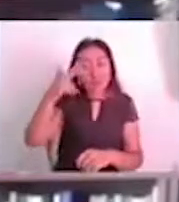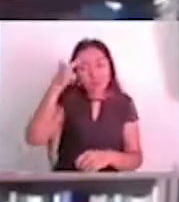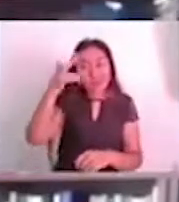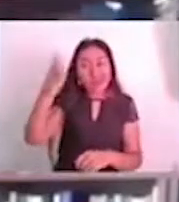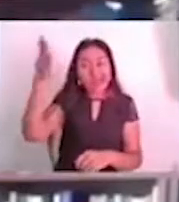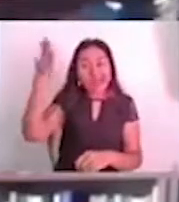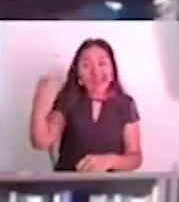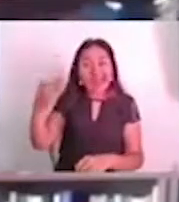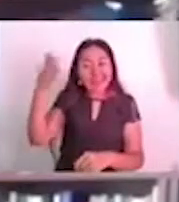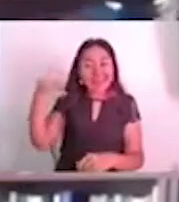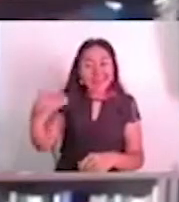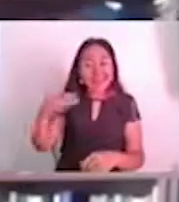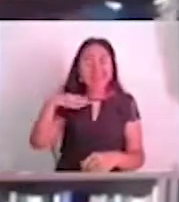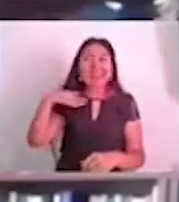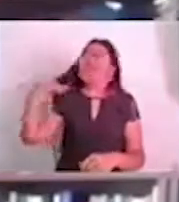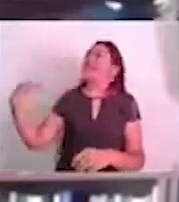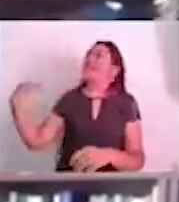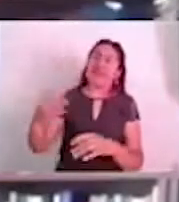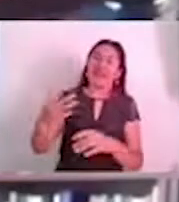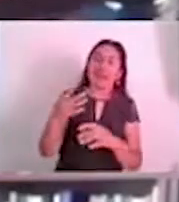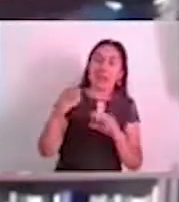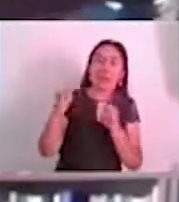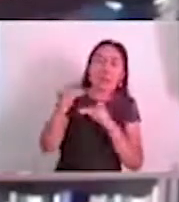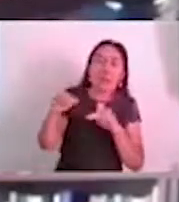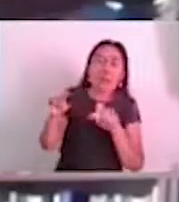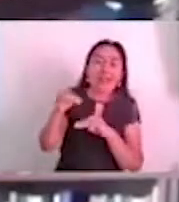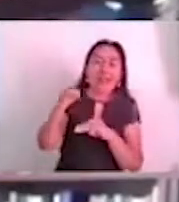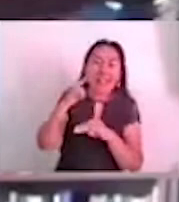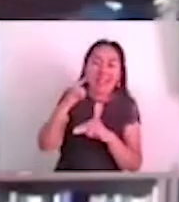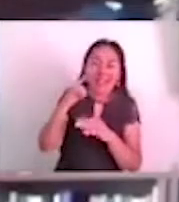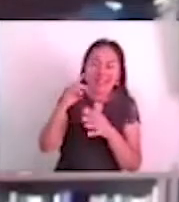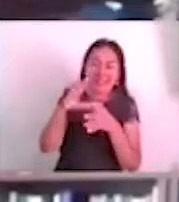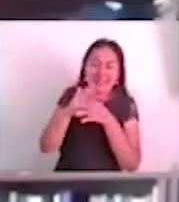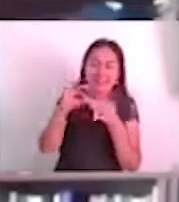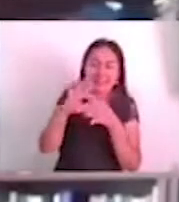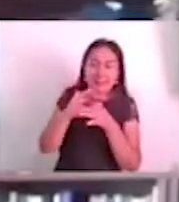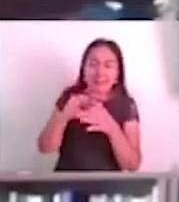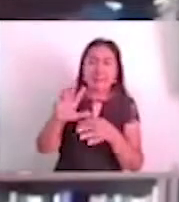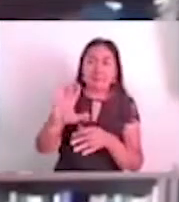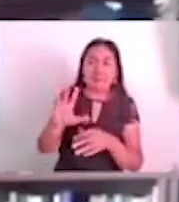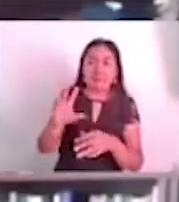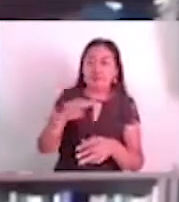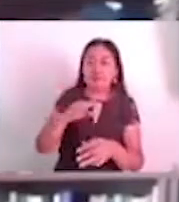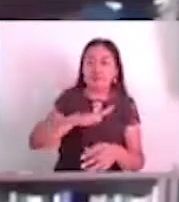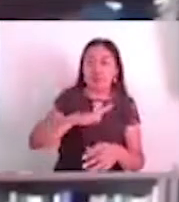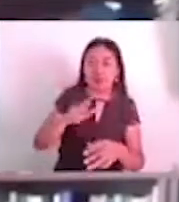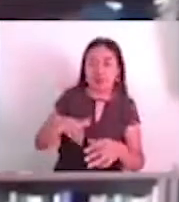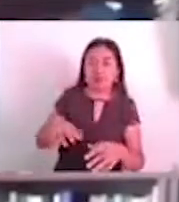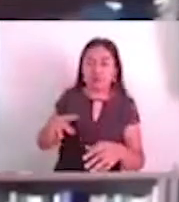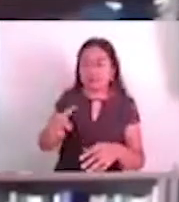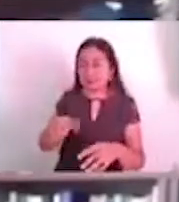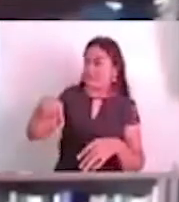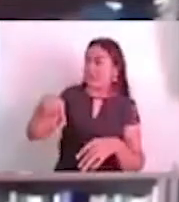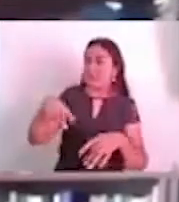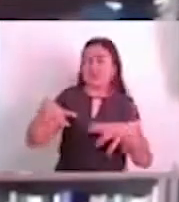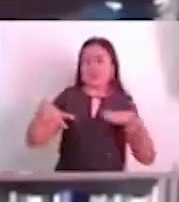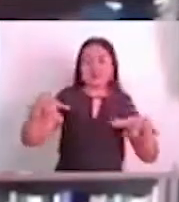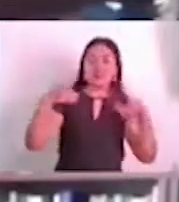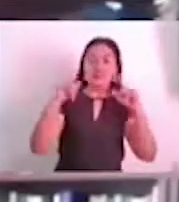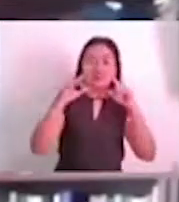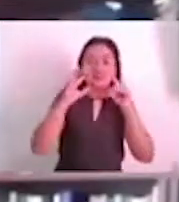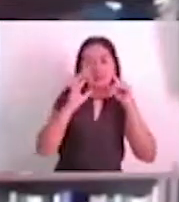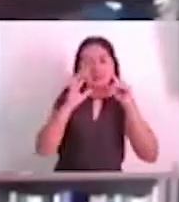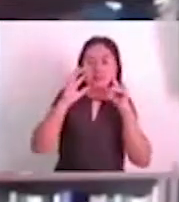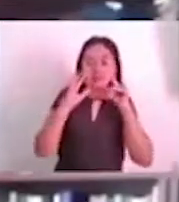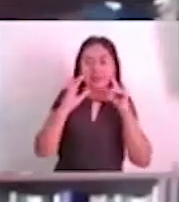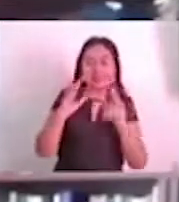este son jarocho que dice que salen los muertos moviendo sus cabecitas, ¿no? Este es el jarabe loco que a los muertos